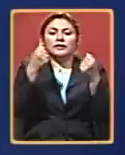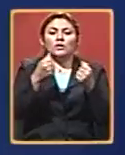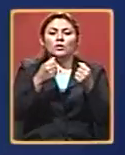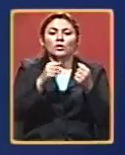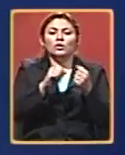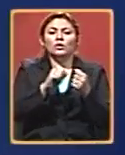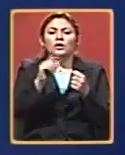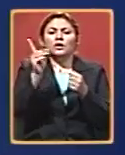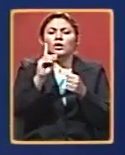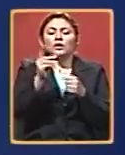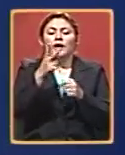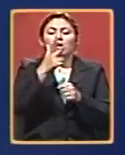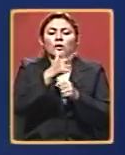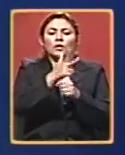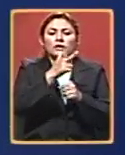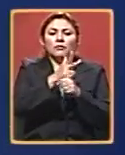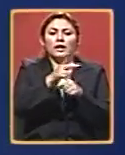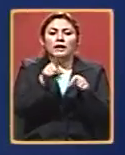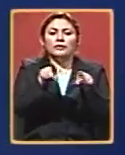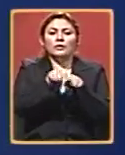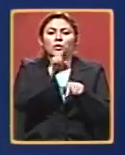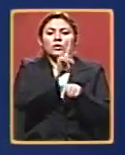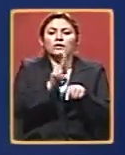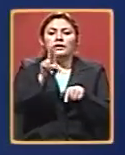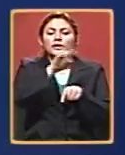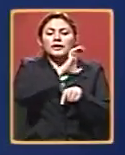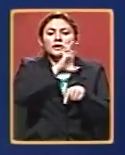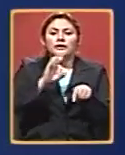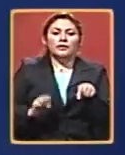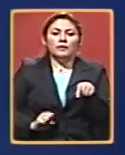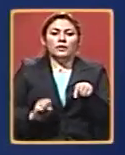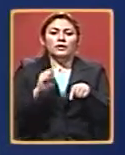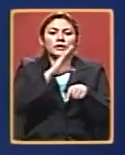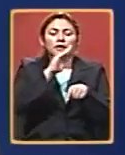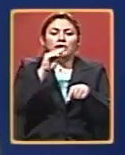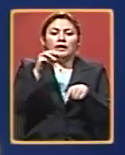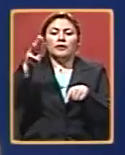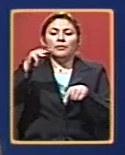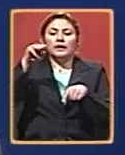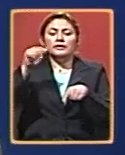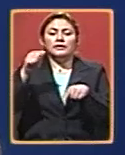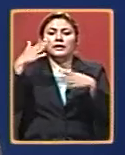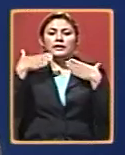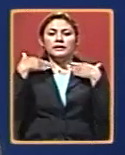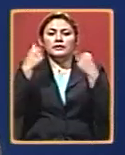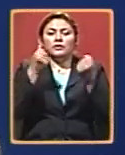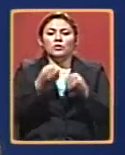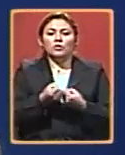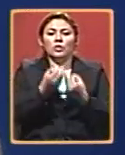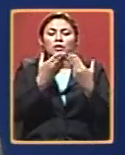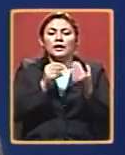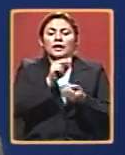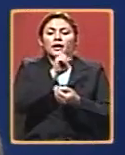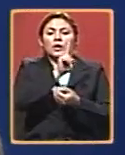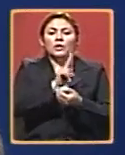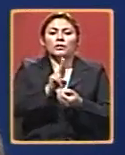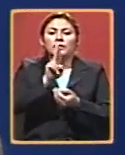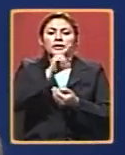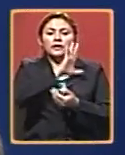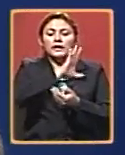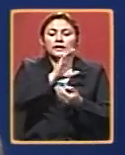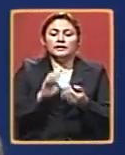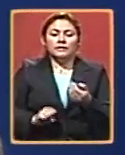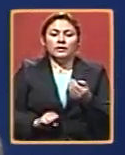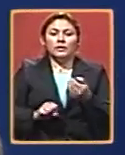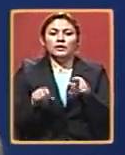Guatemala, la Universidad de El Salvador y específicamente la Maestría en Salud Pública de la Universidad de El Salvador, la